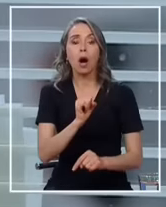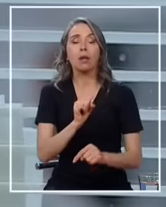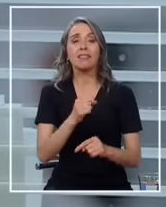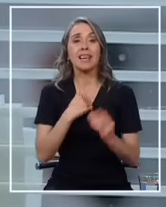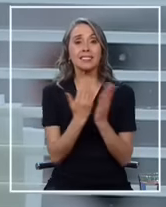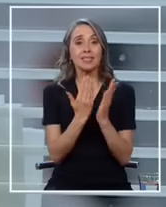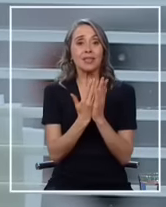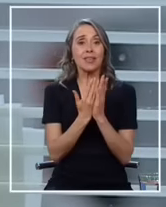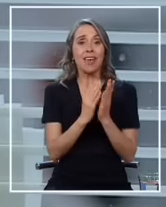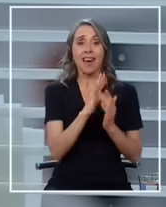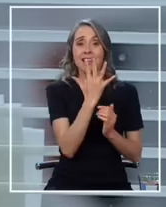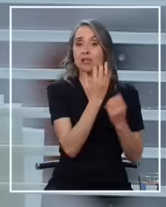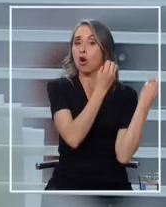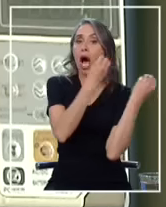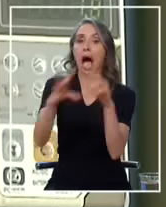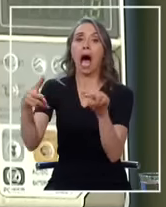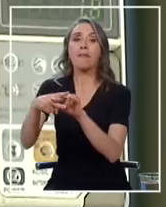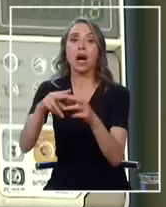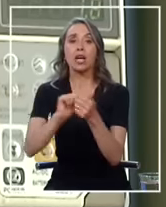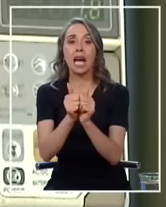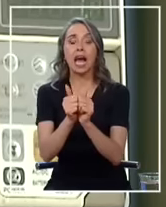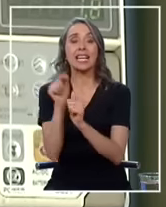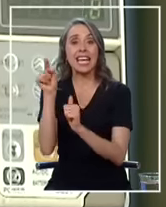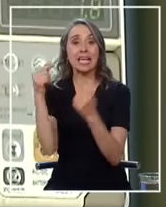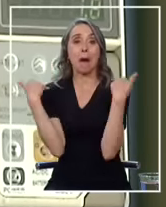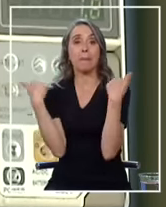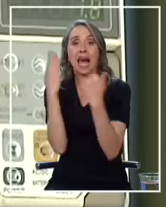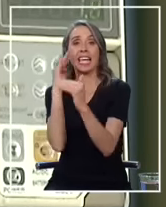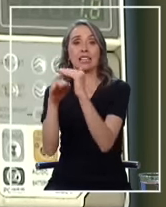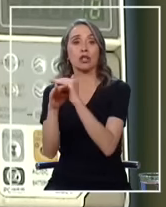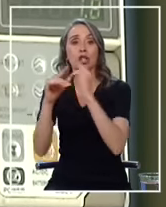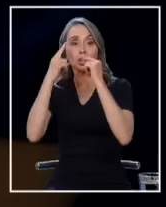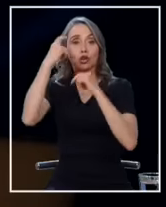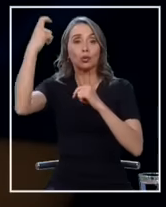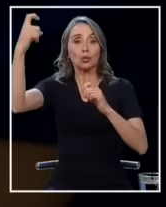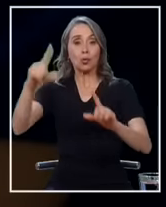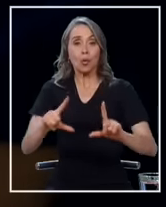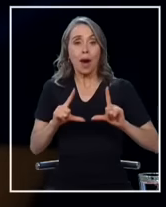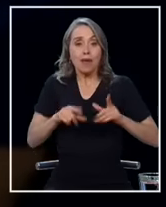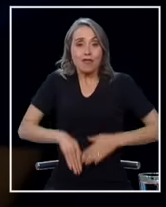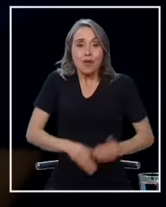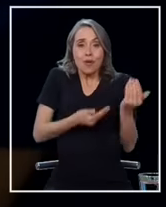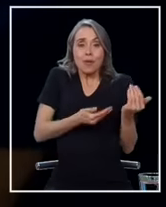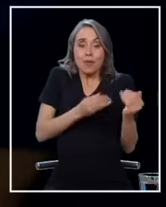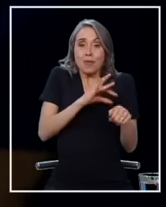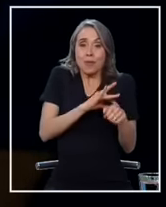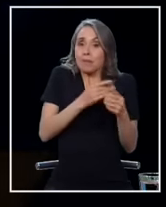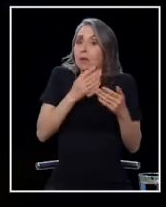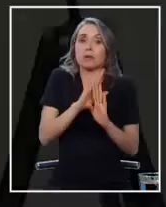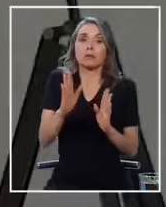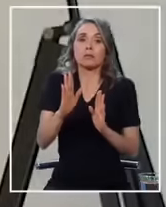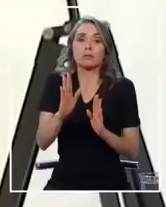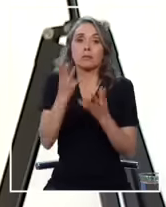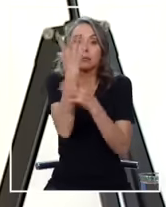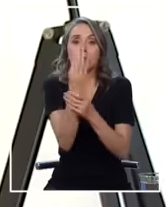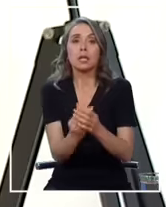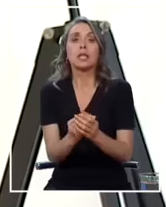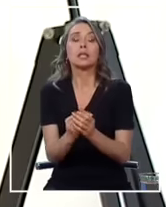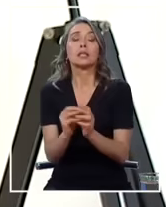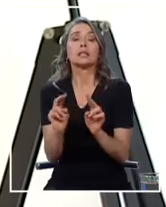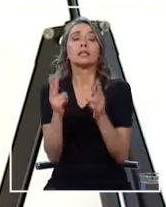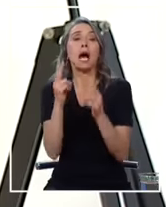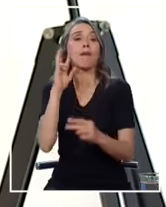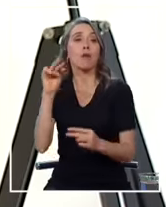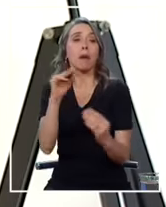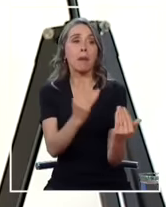abandonar la carrera. María José asegura que fue el internado el que destruyó su sueño de ser matrona. Si yo no hubiese tenido como el apoyo de mi mamá en ese